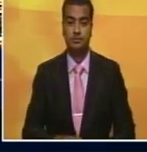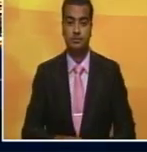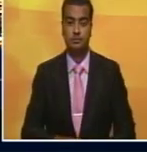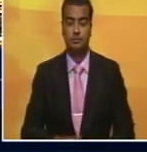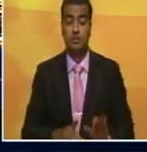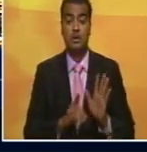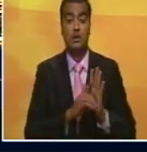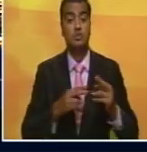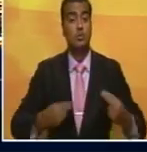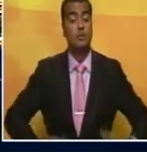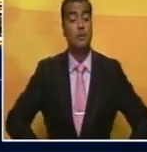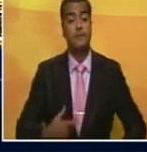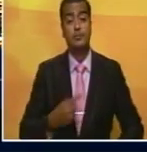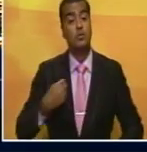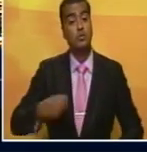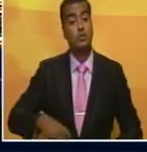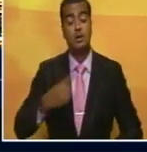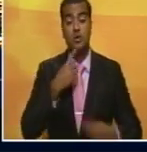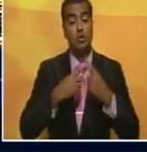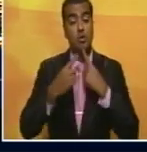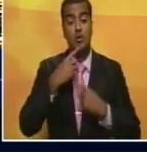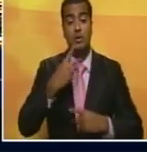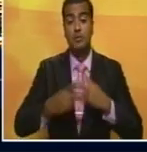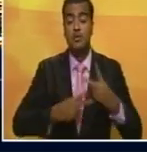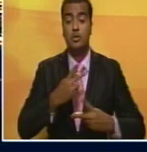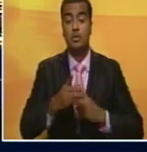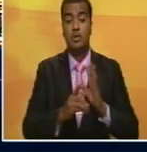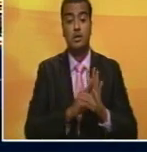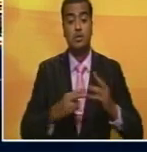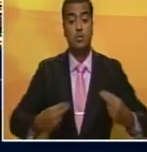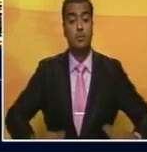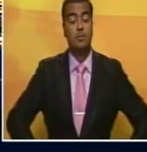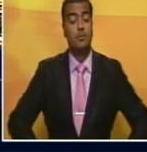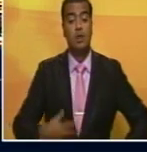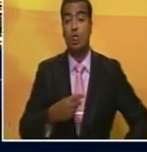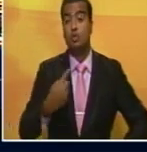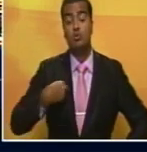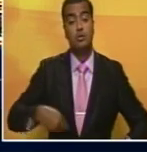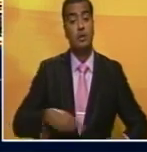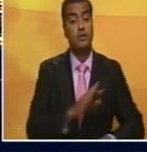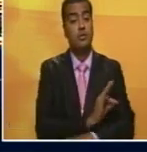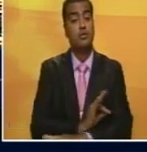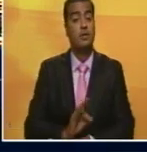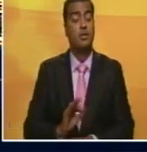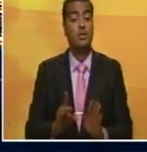derechos humanos no tienen colores políticos, los derechos humanos no tienen fronteras,